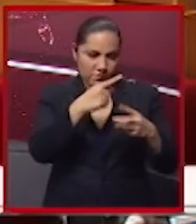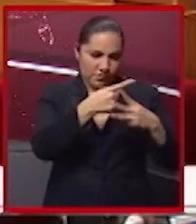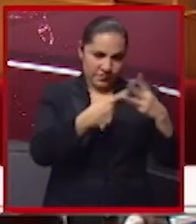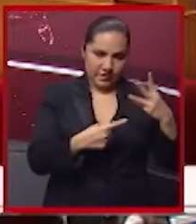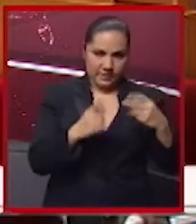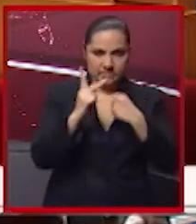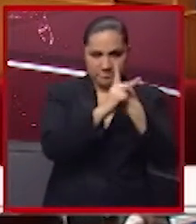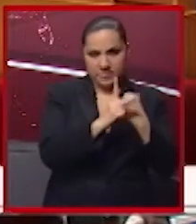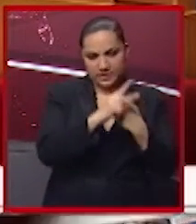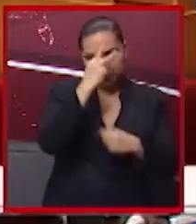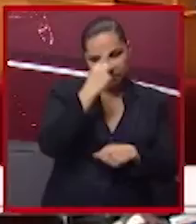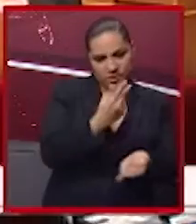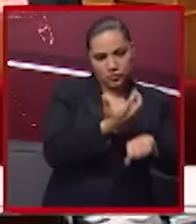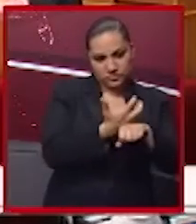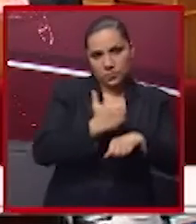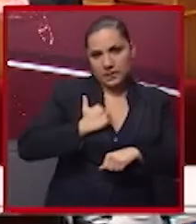Norte.